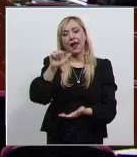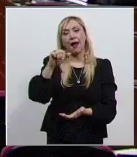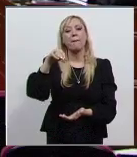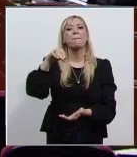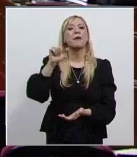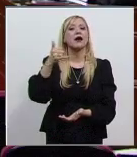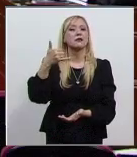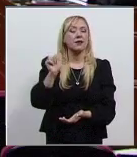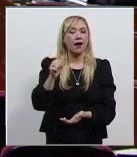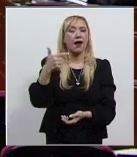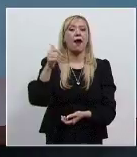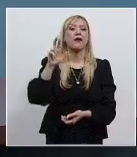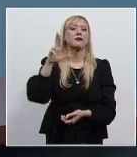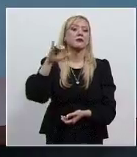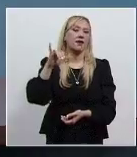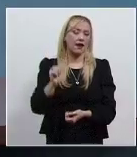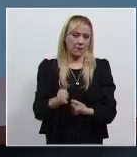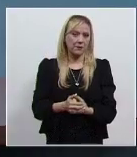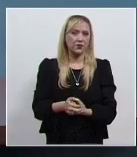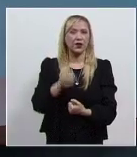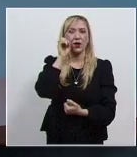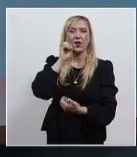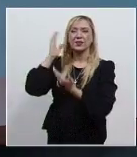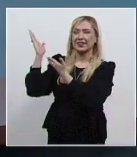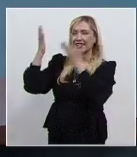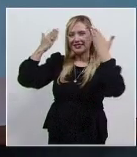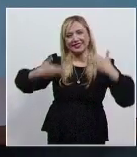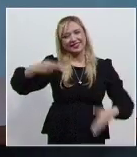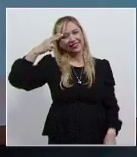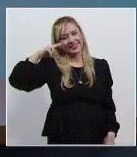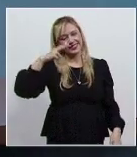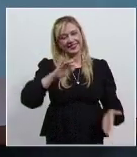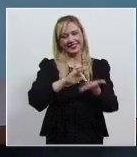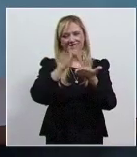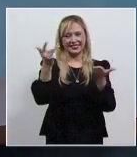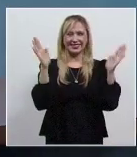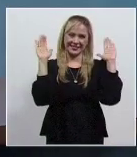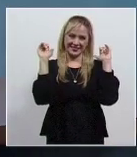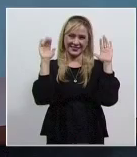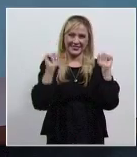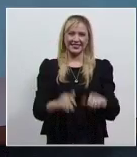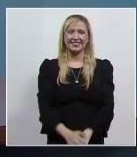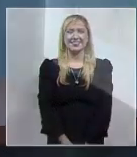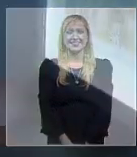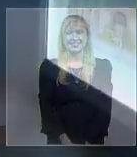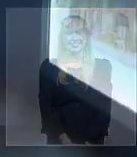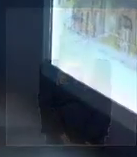Maya García. Soy Oscar González, muchas gracias. Pásela muy bien.